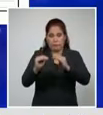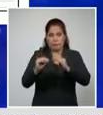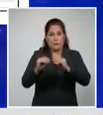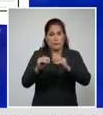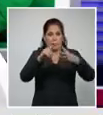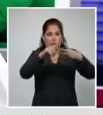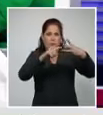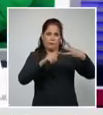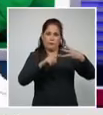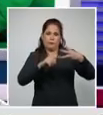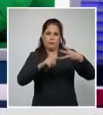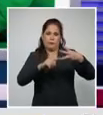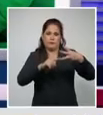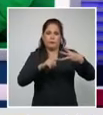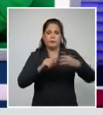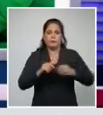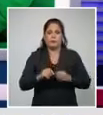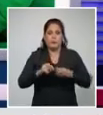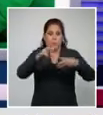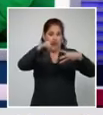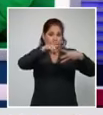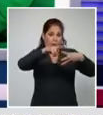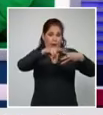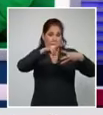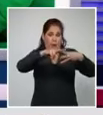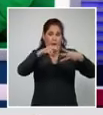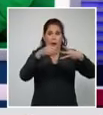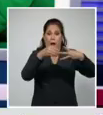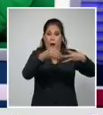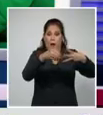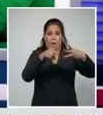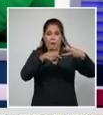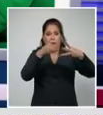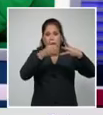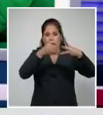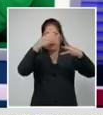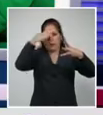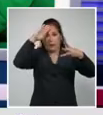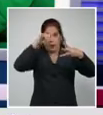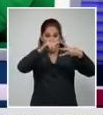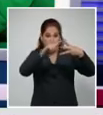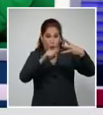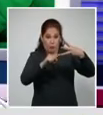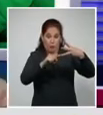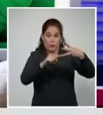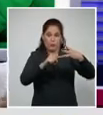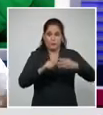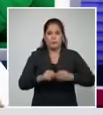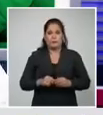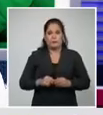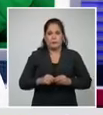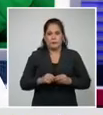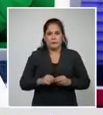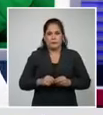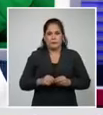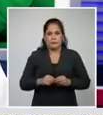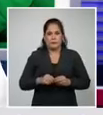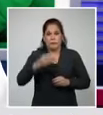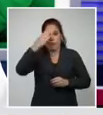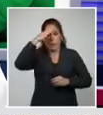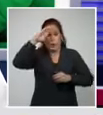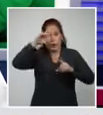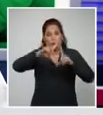primeros lugares en la transmisión de la enfermedad. De esta forma, en Cuba con